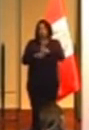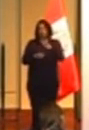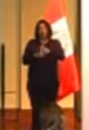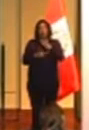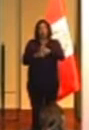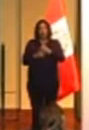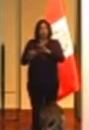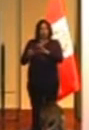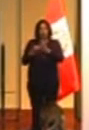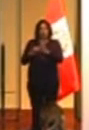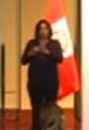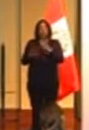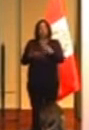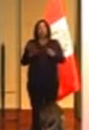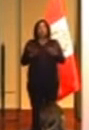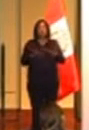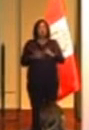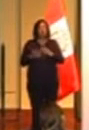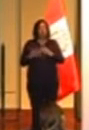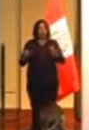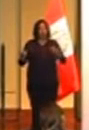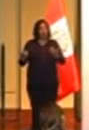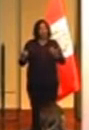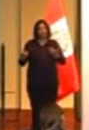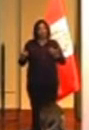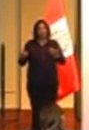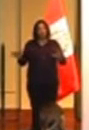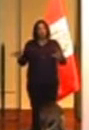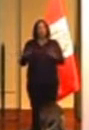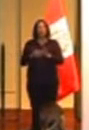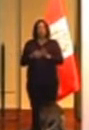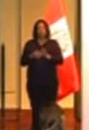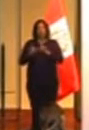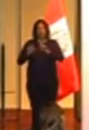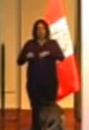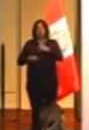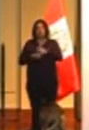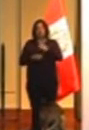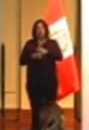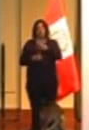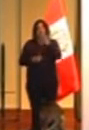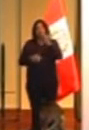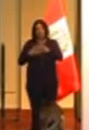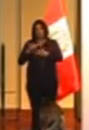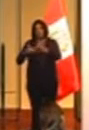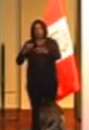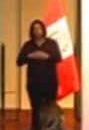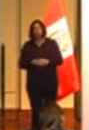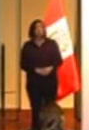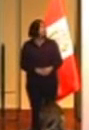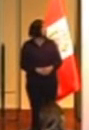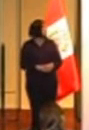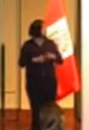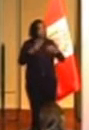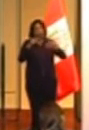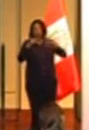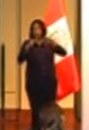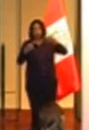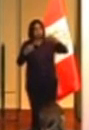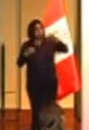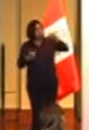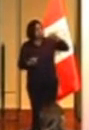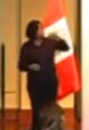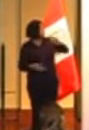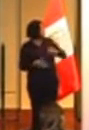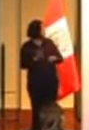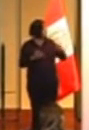conjunto. Fraccionados no llegamos a ninguna parte, de manera conjunta trabajaremos mucho mejor, sin duda. Y en fin, varias otras cosas